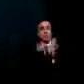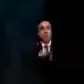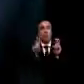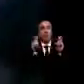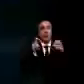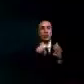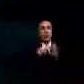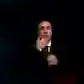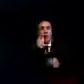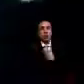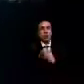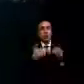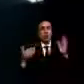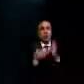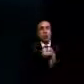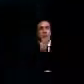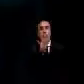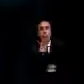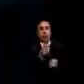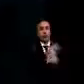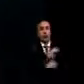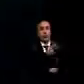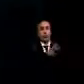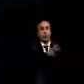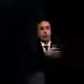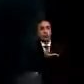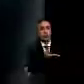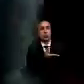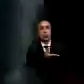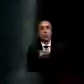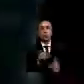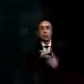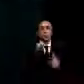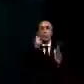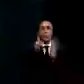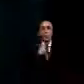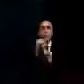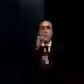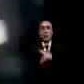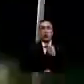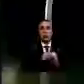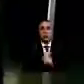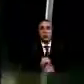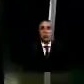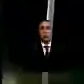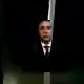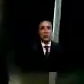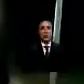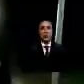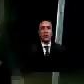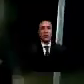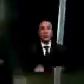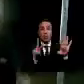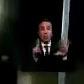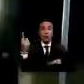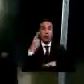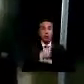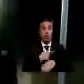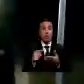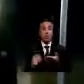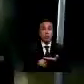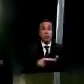denuncia por arrogación de funciones en contra de los 4 consejeros de mayoría y que presentará una demanda internacional. Así, tras 7 días de